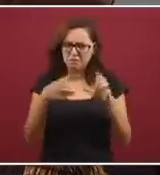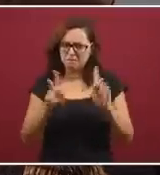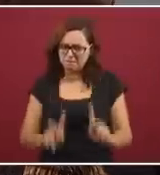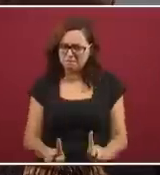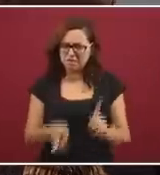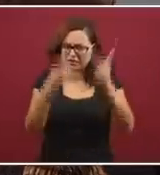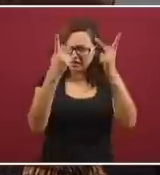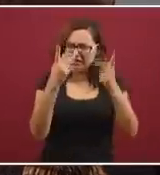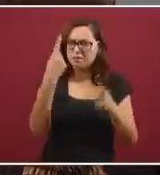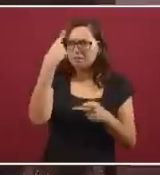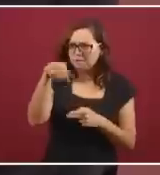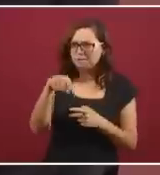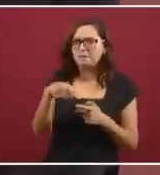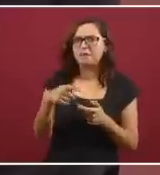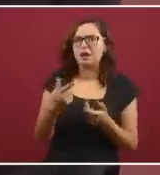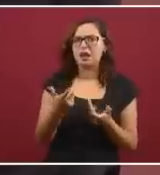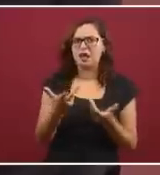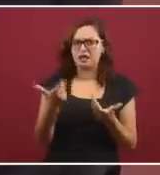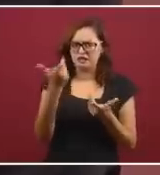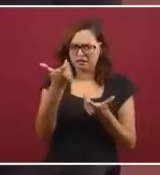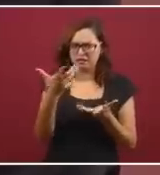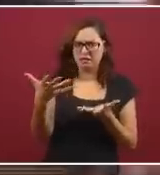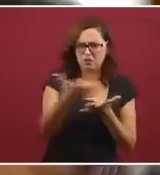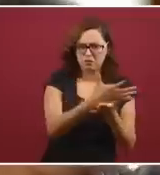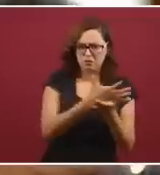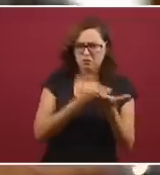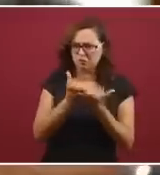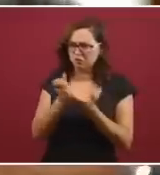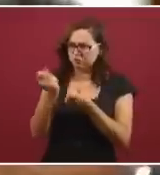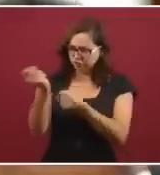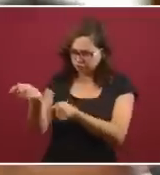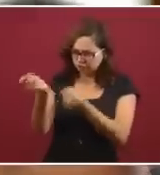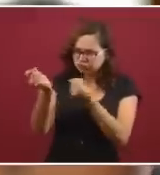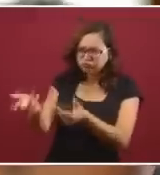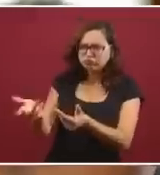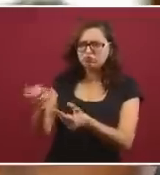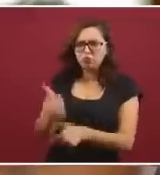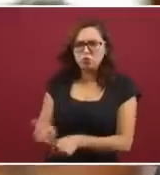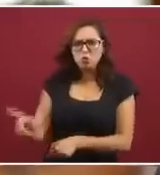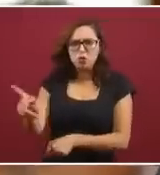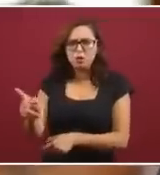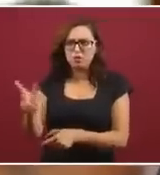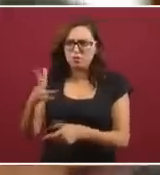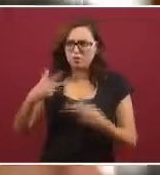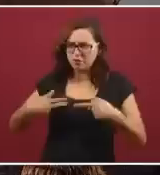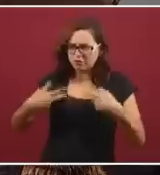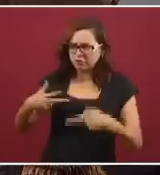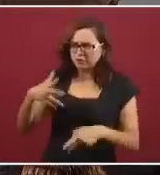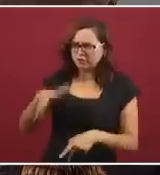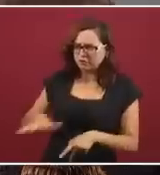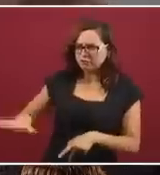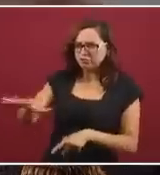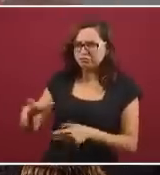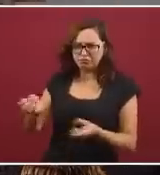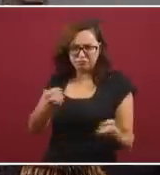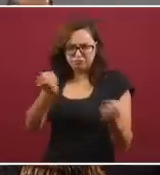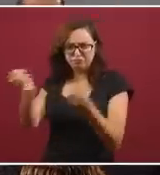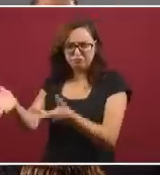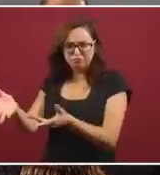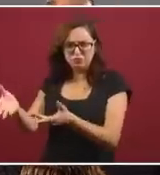los municipios tendrán esos recursos de esta famosa casa blanca no puede